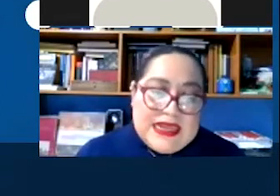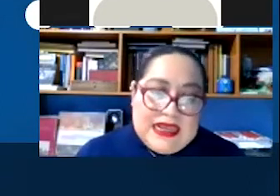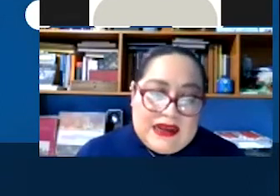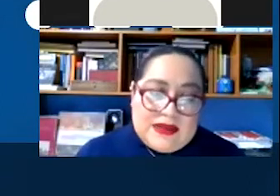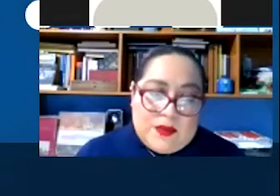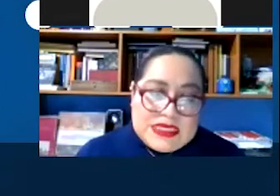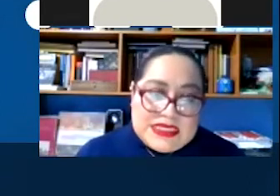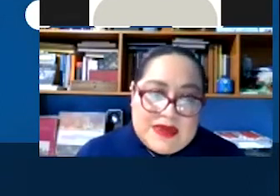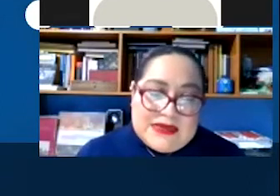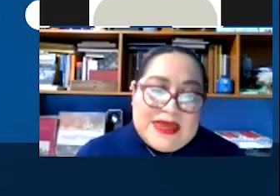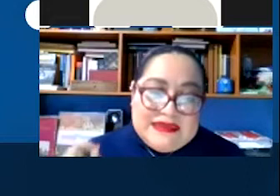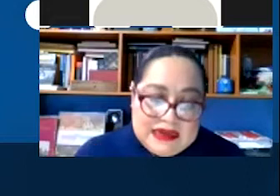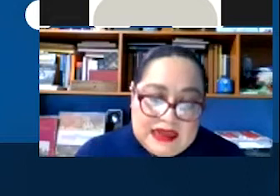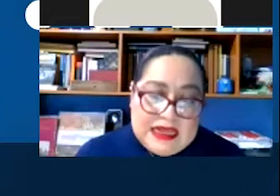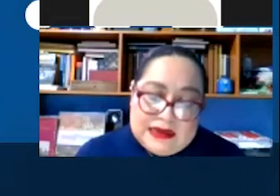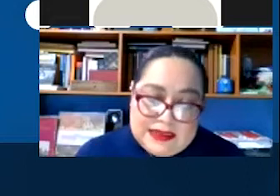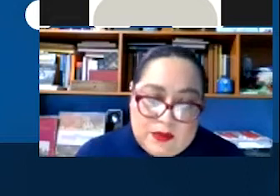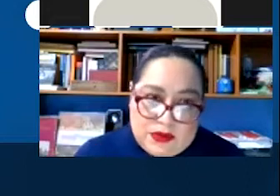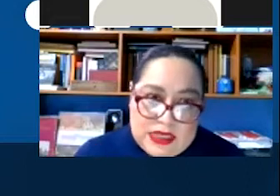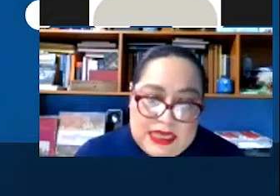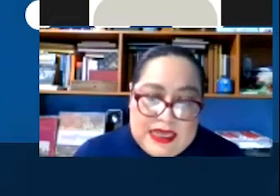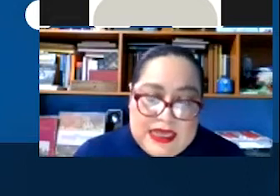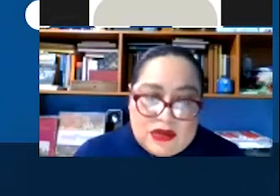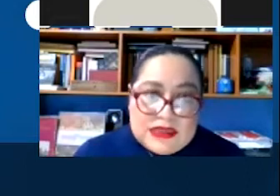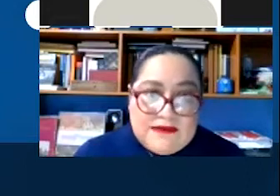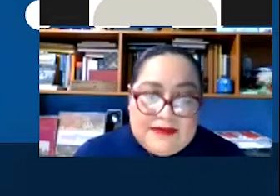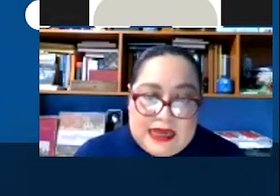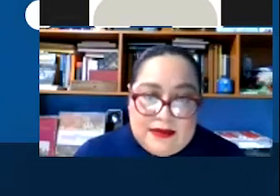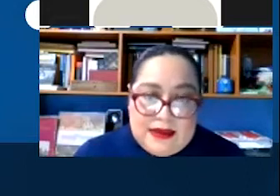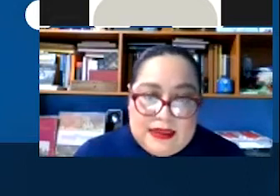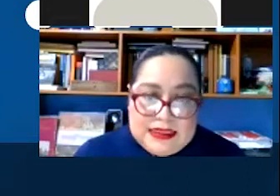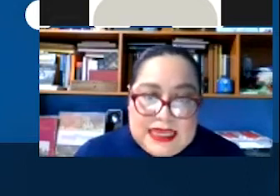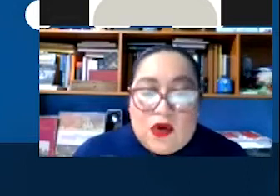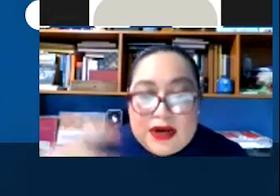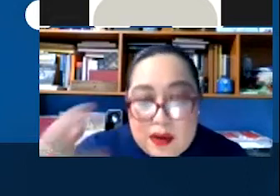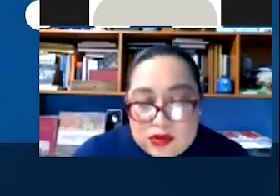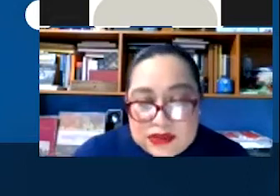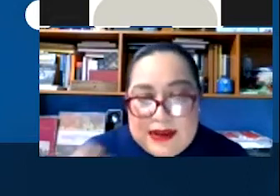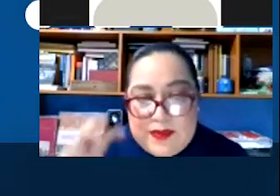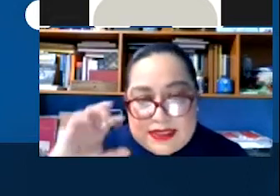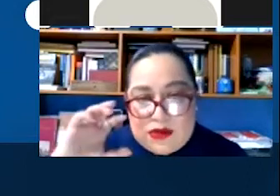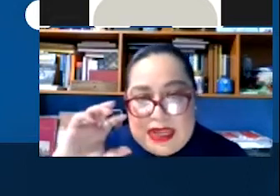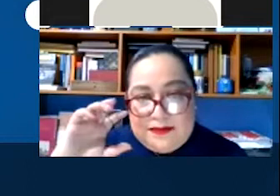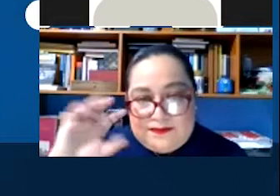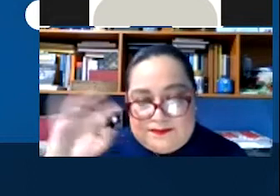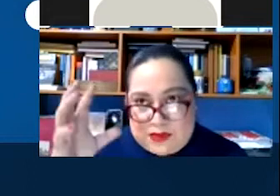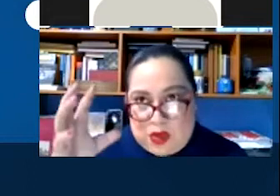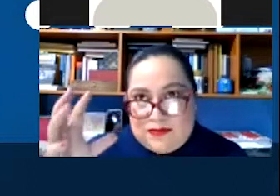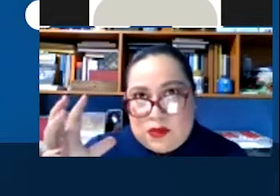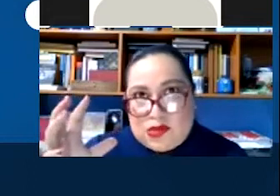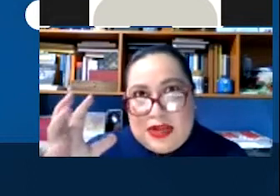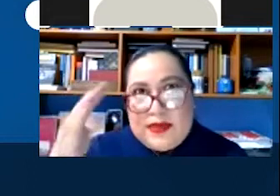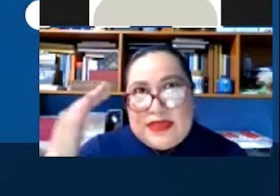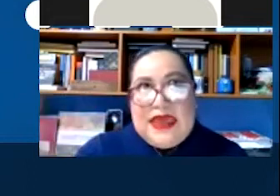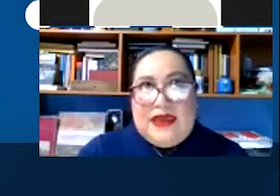dice en la diapositiva, se mantiene en el tiempo. Esto significa que logramos que la persona, ¿no?,